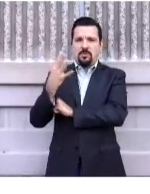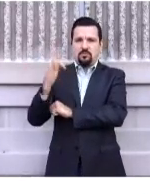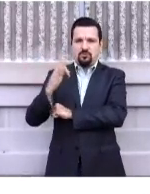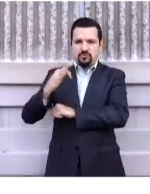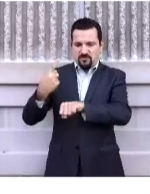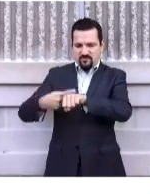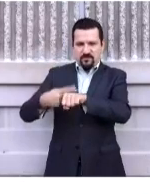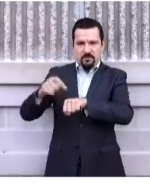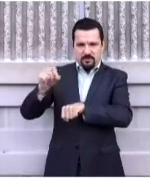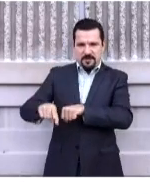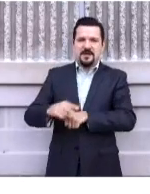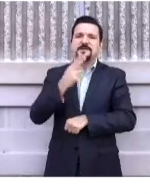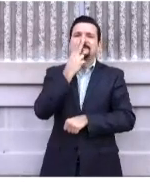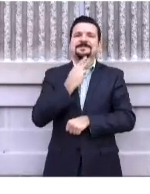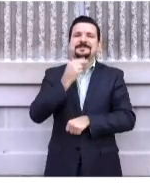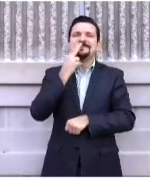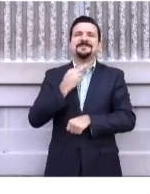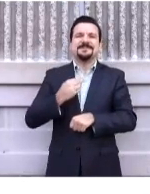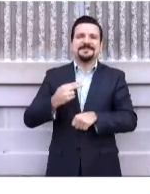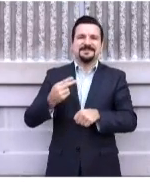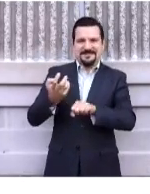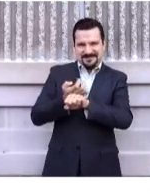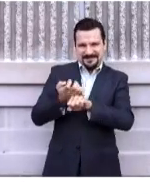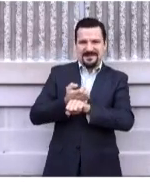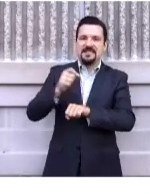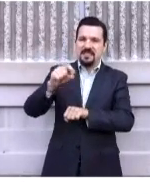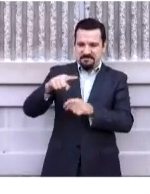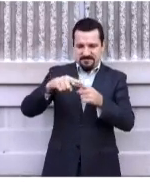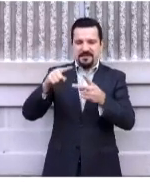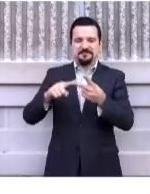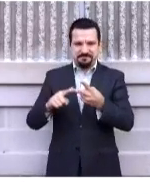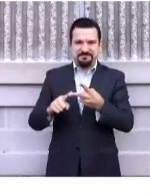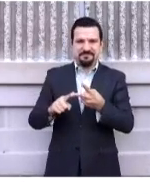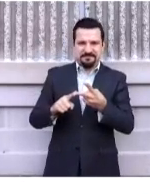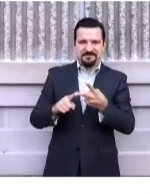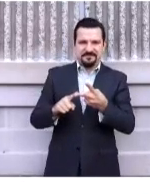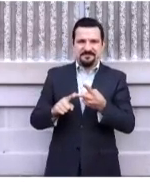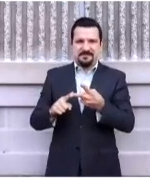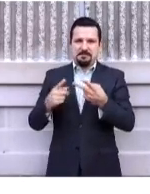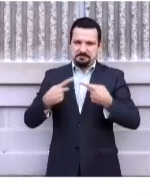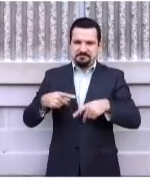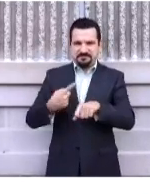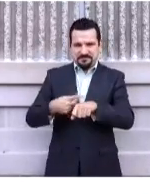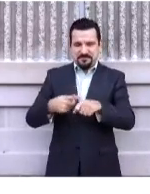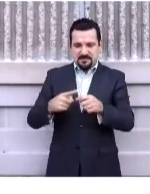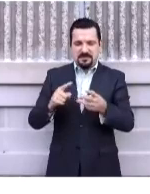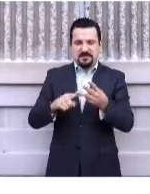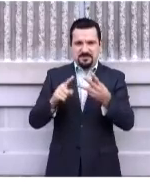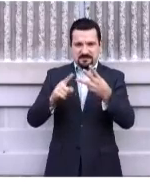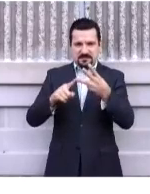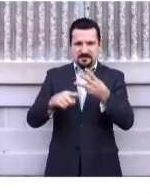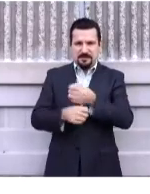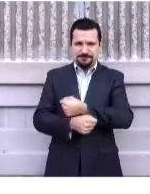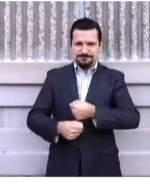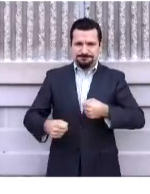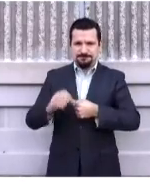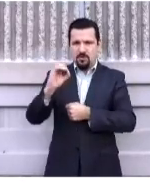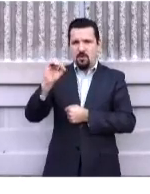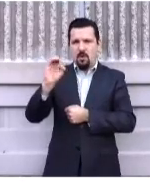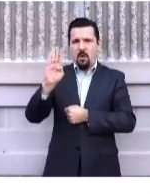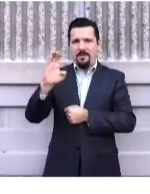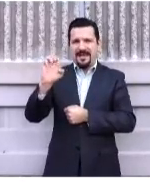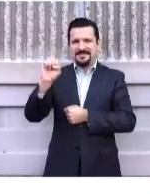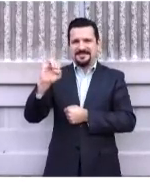muertes, diabetes en similar proporción y obesidad 38%.